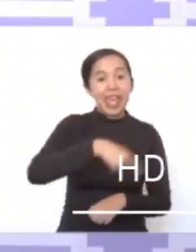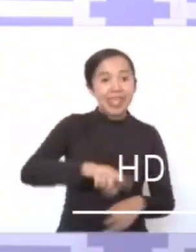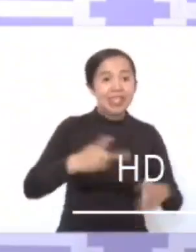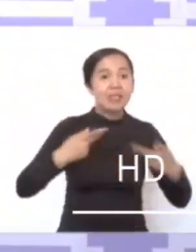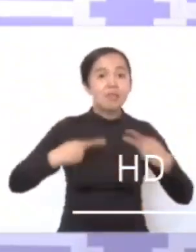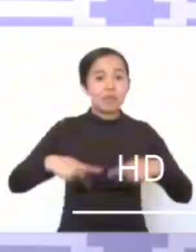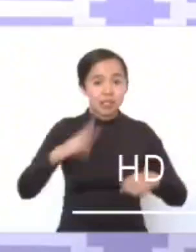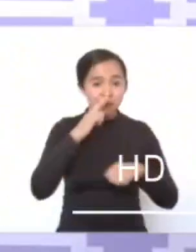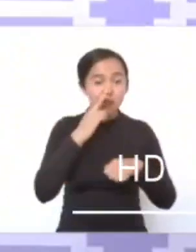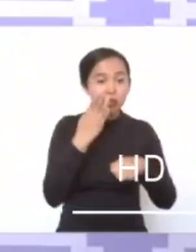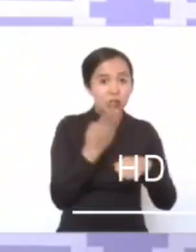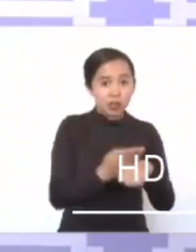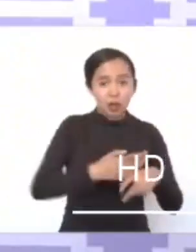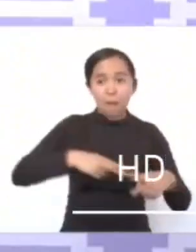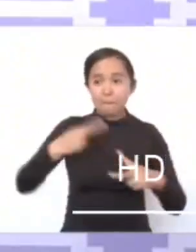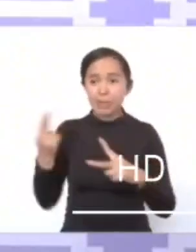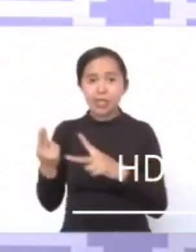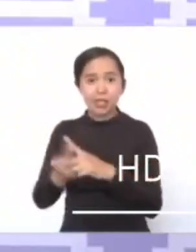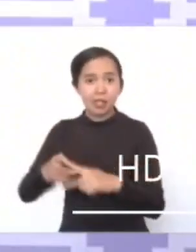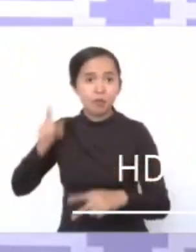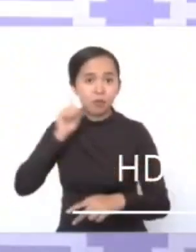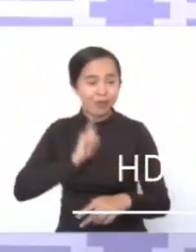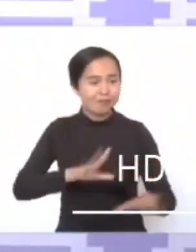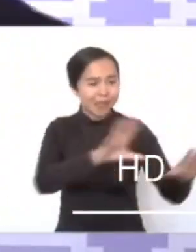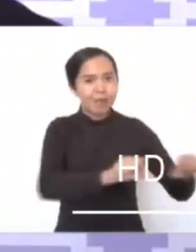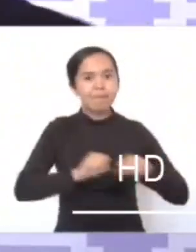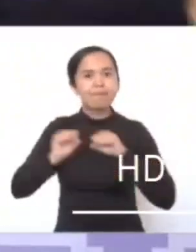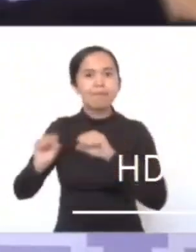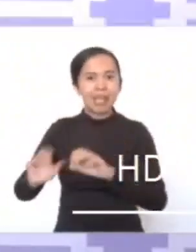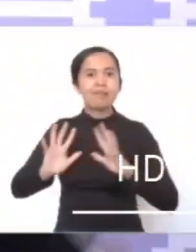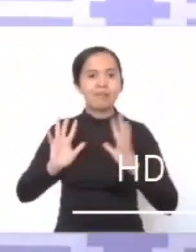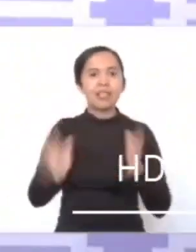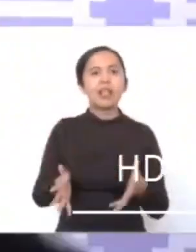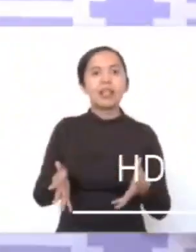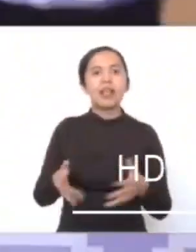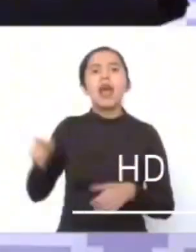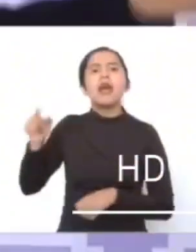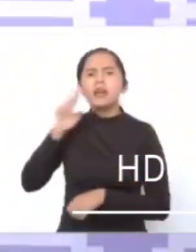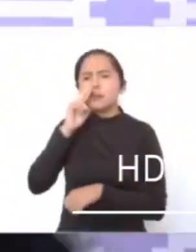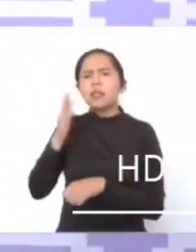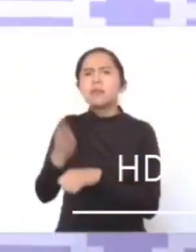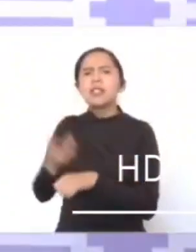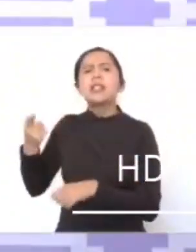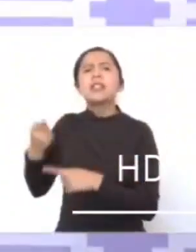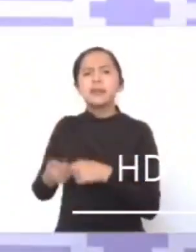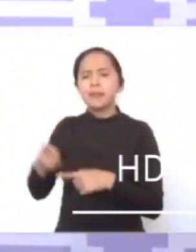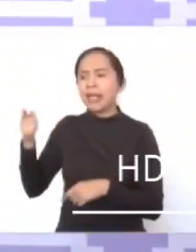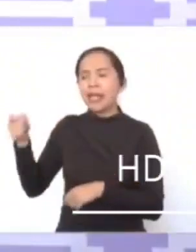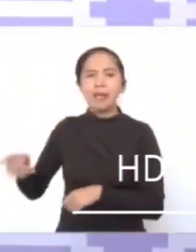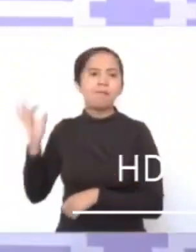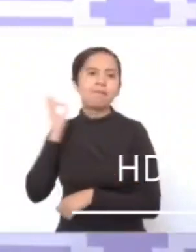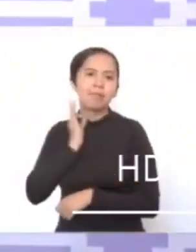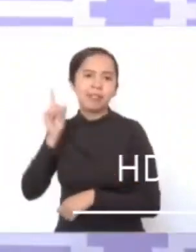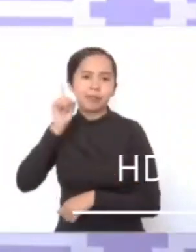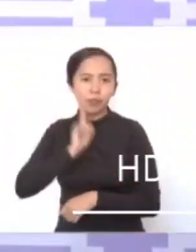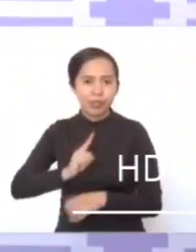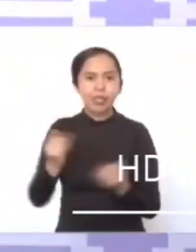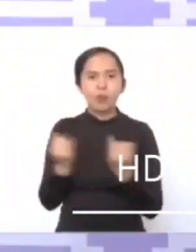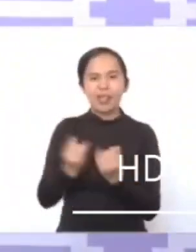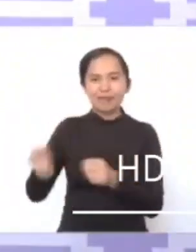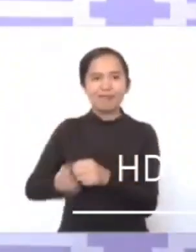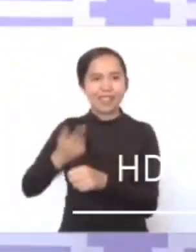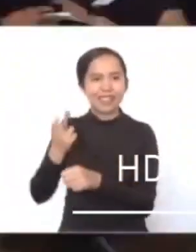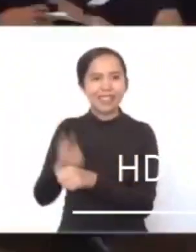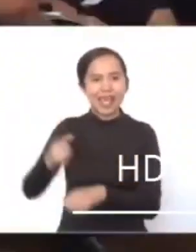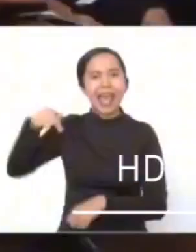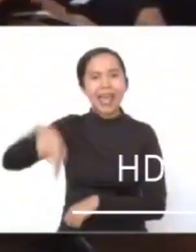presuntos feminicidas de ese caso. Y fueron detenidos por la Fiscalía y la Secretaría de Seguridad Ciudadana aquí